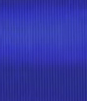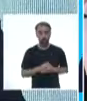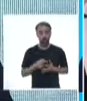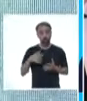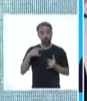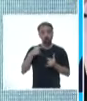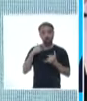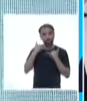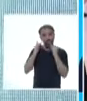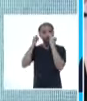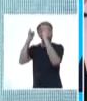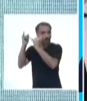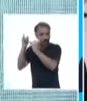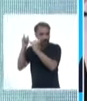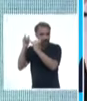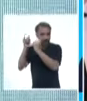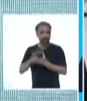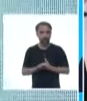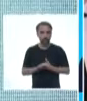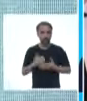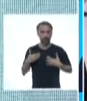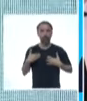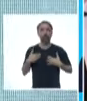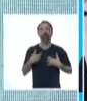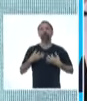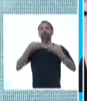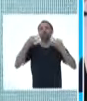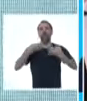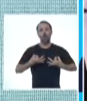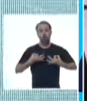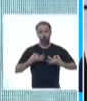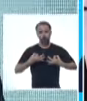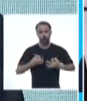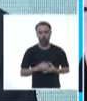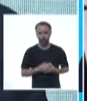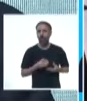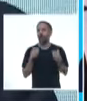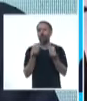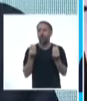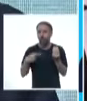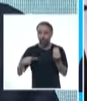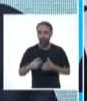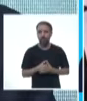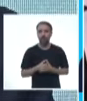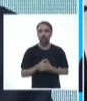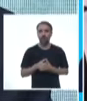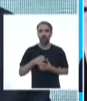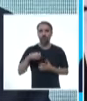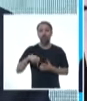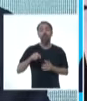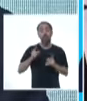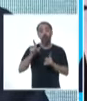cuando se empieza a plantear todo esto se pone en valor por el otro lado estas recetas